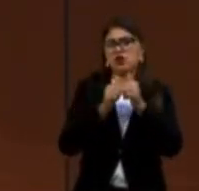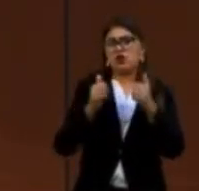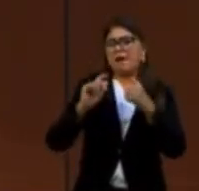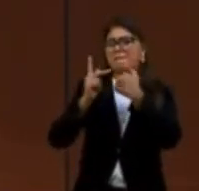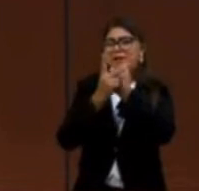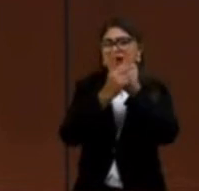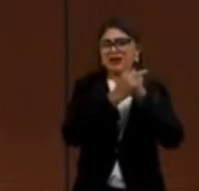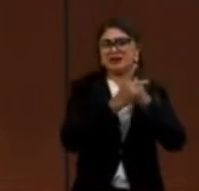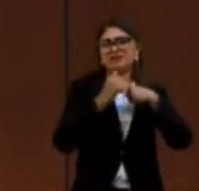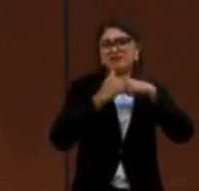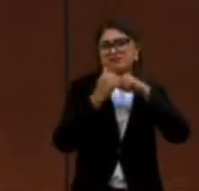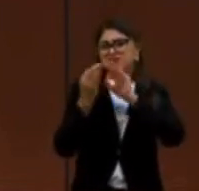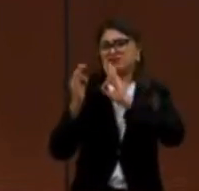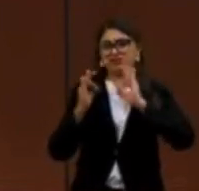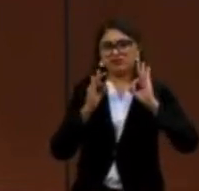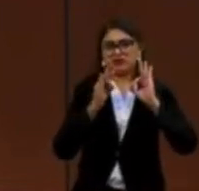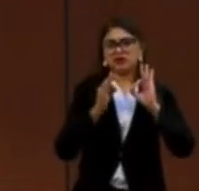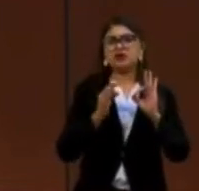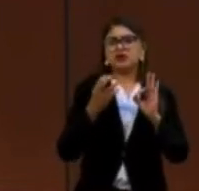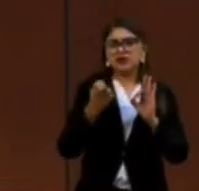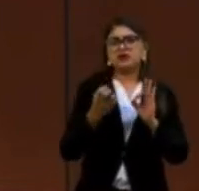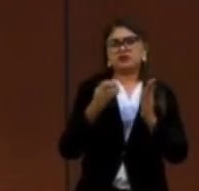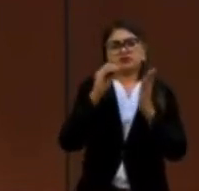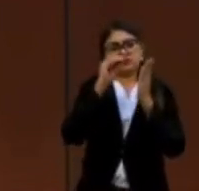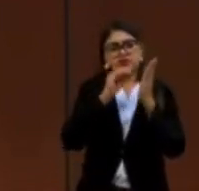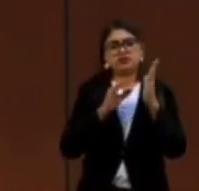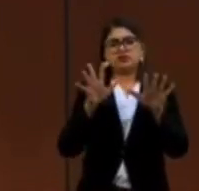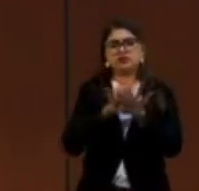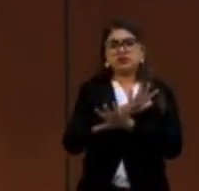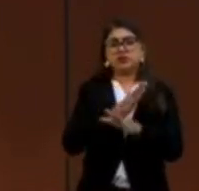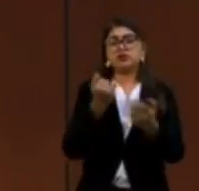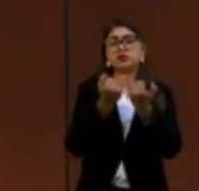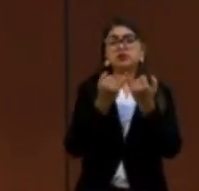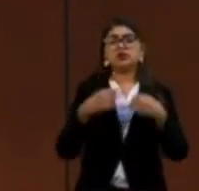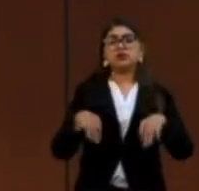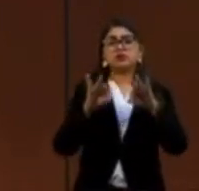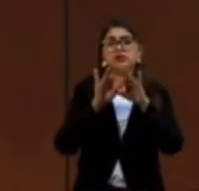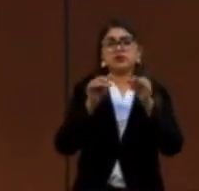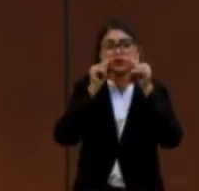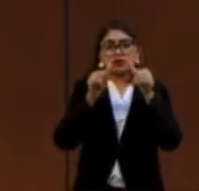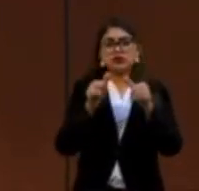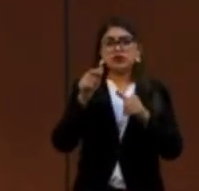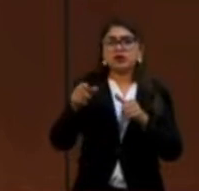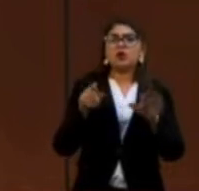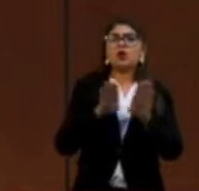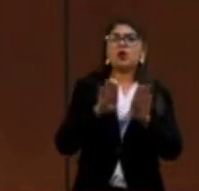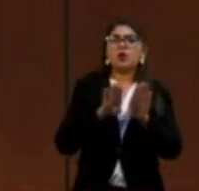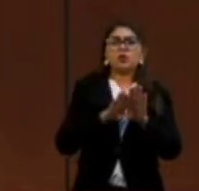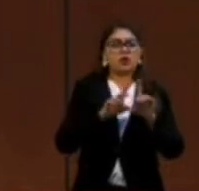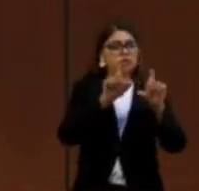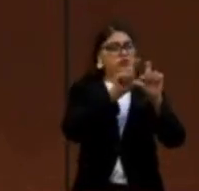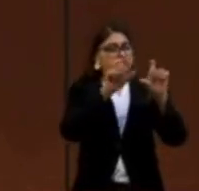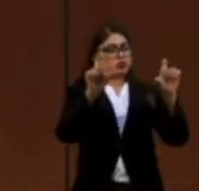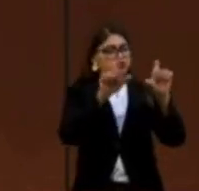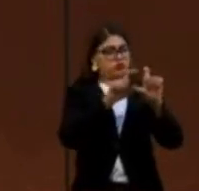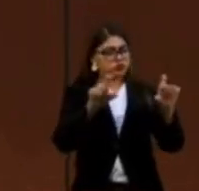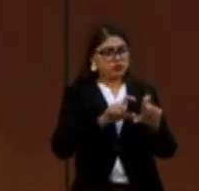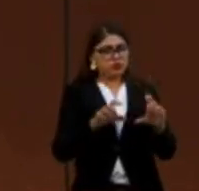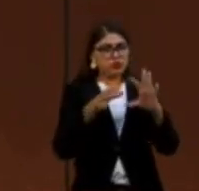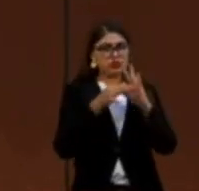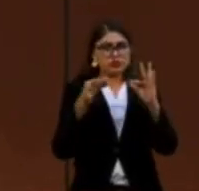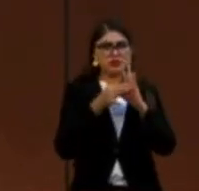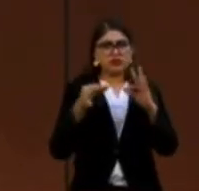vecinos. Sin embargo, es de llamar la atención los términos en los que está planteado. Por un lado,